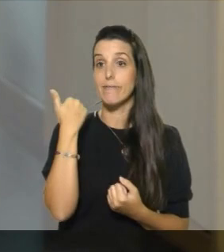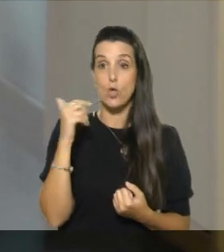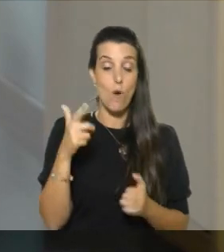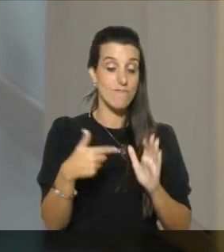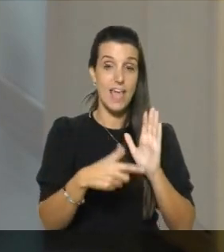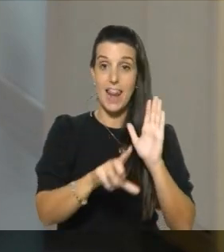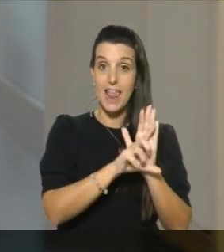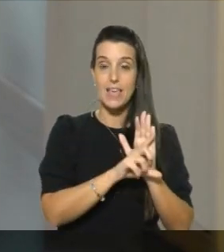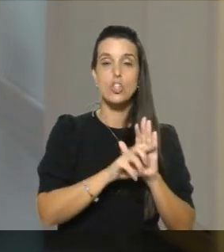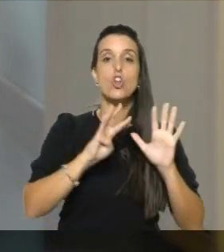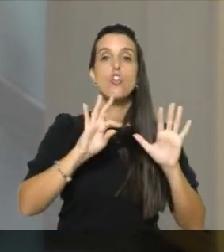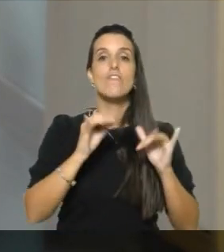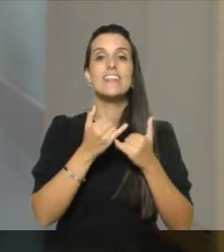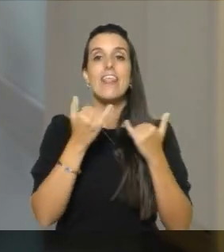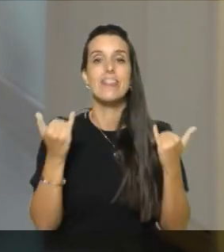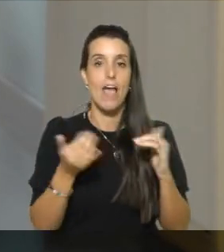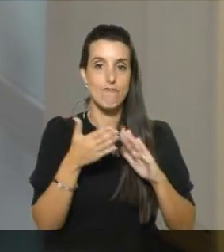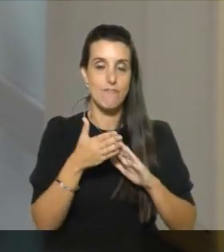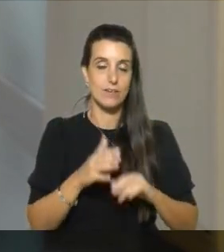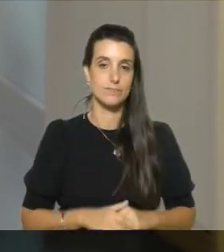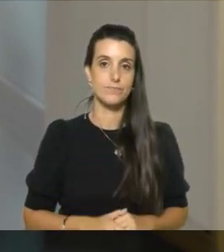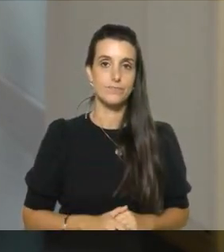ley Esto va a demorar 90 días en